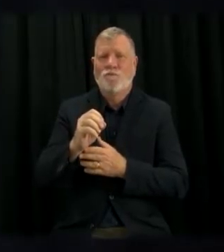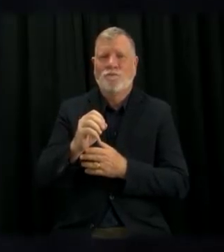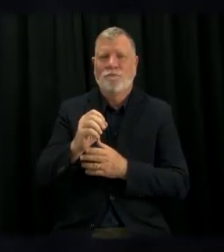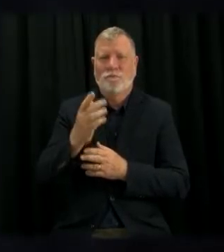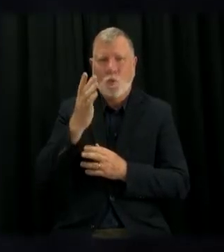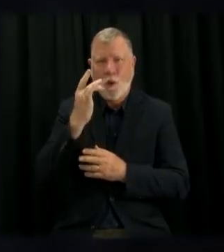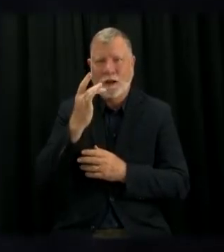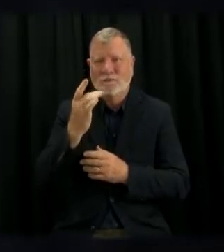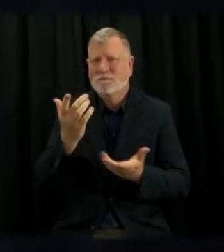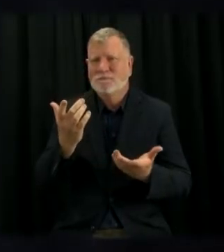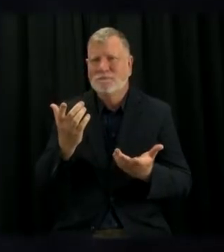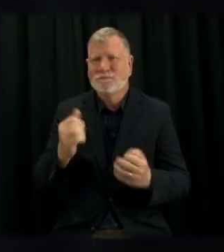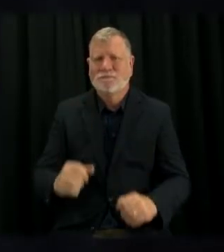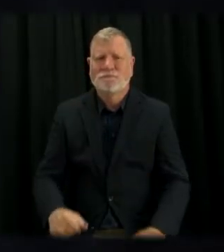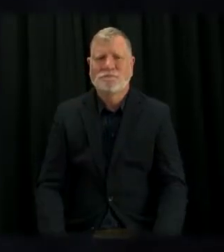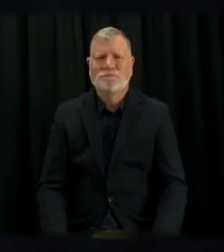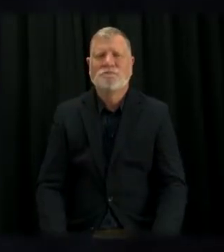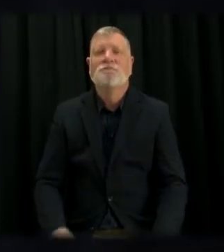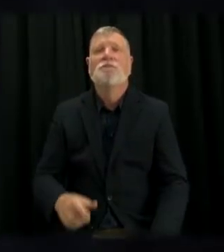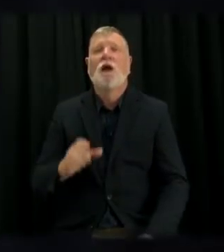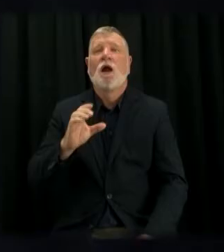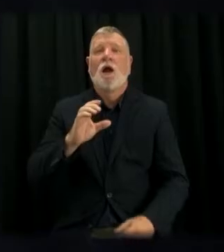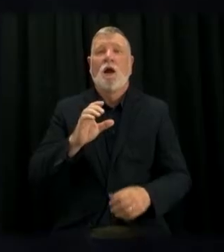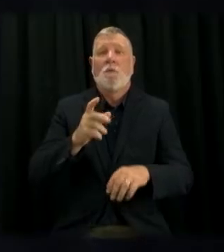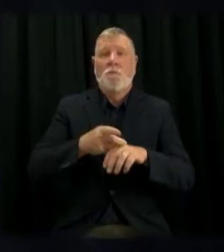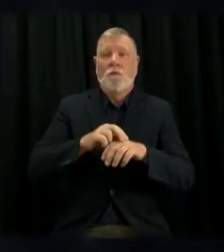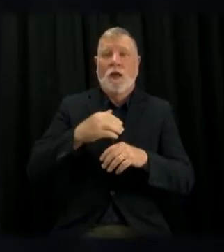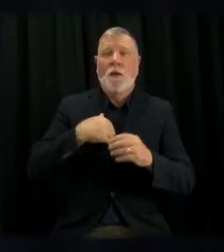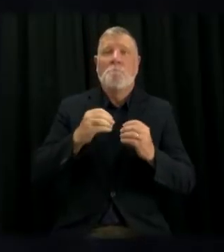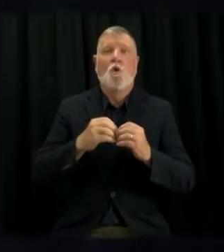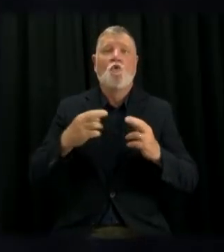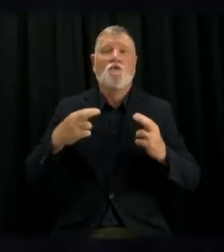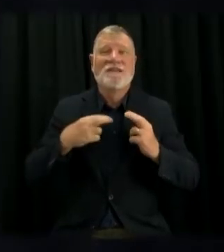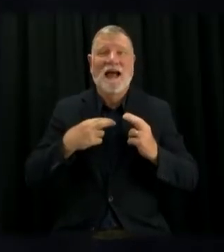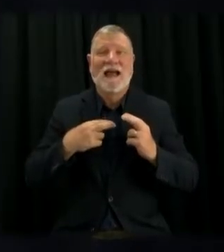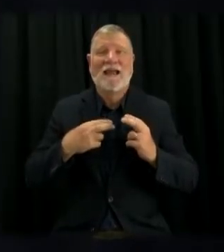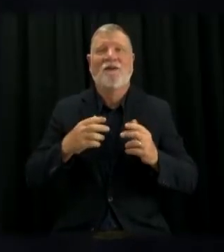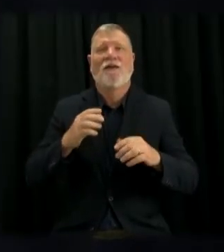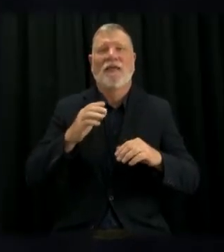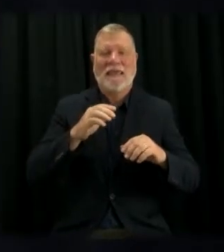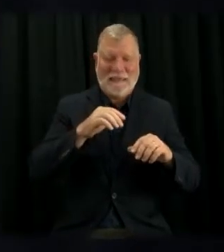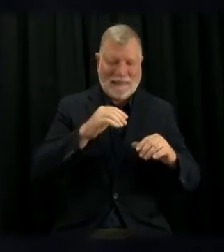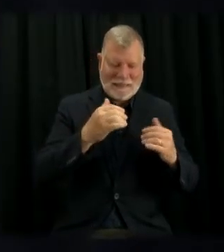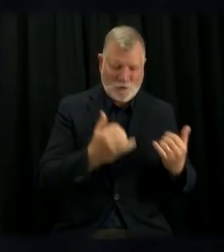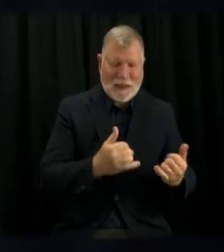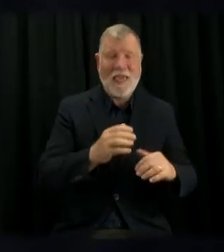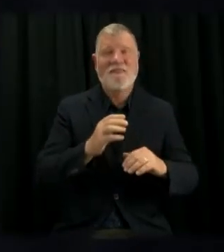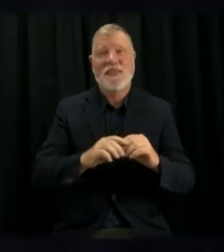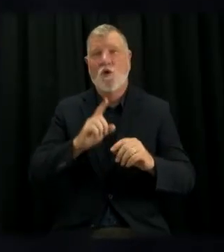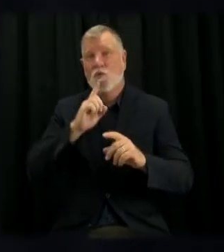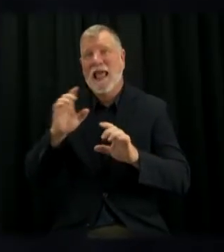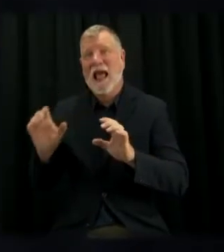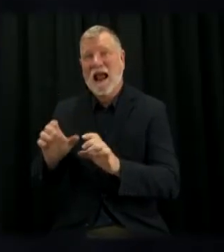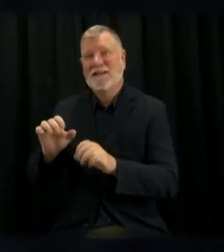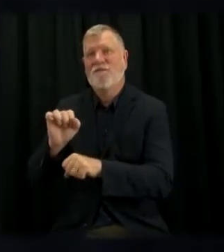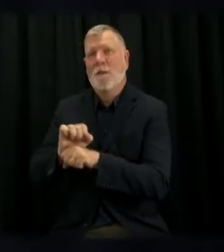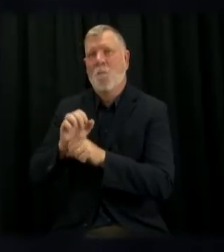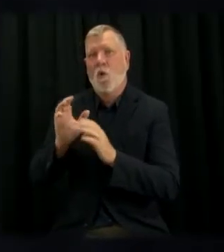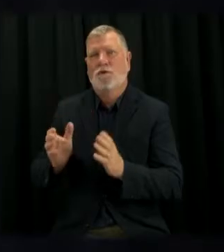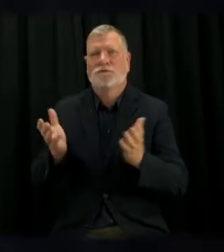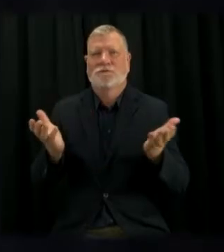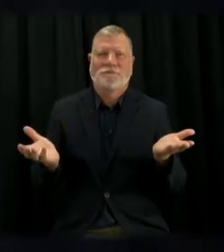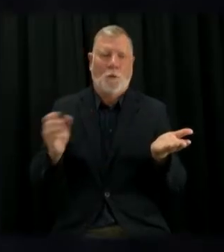retiros mayores que las nóminas. ¿Por qué eso? El ELA tiene más retirados que tiene empleados activos.